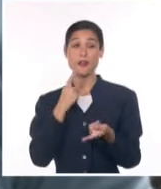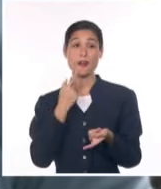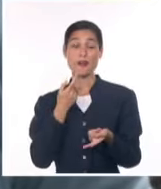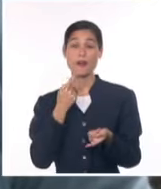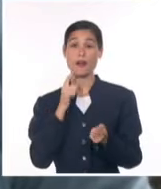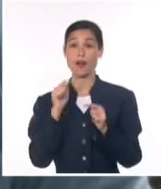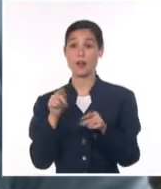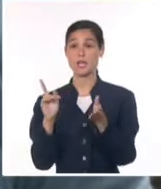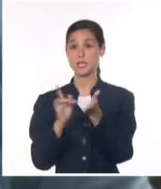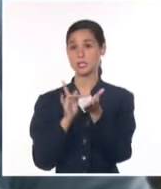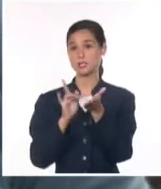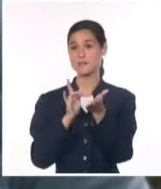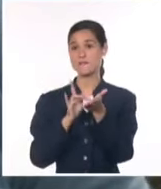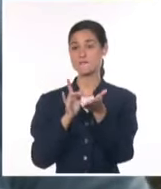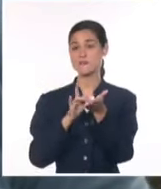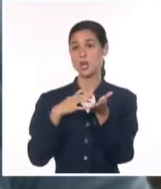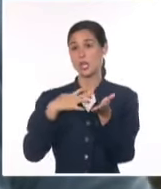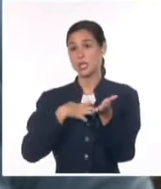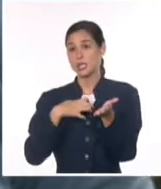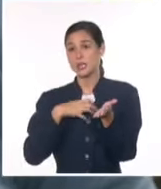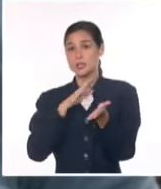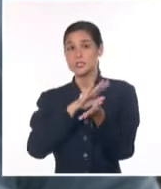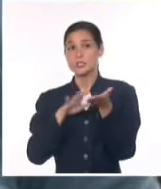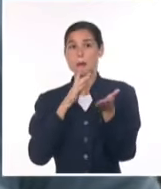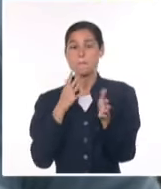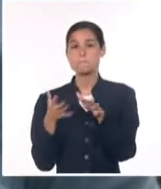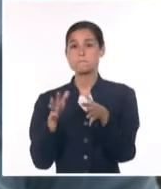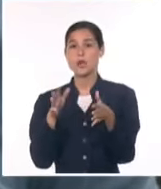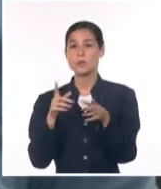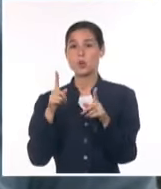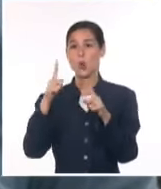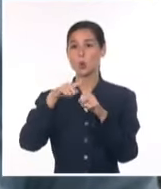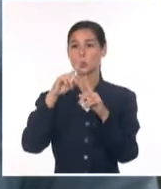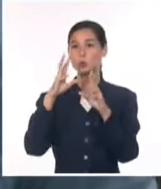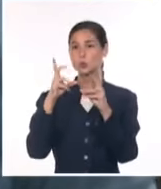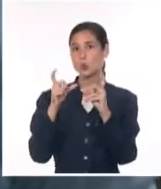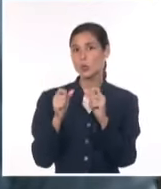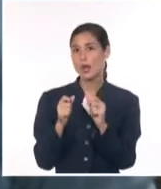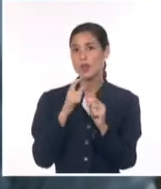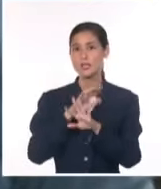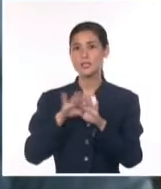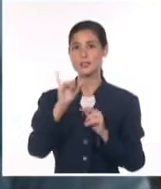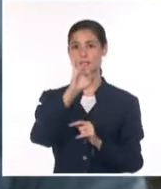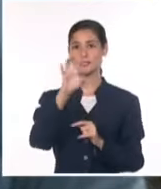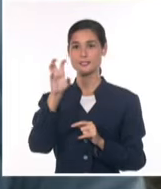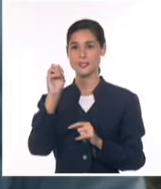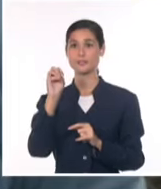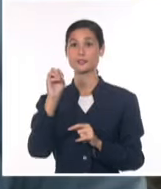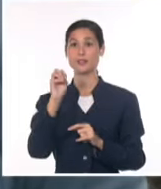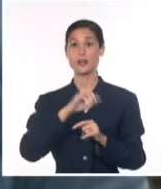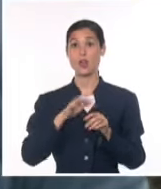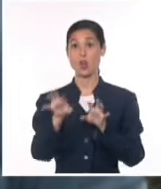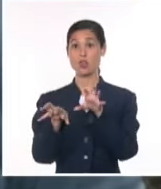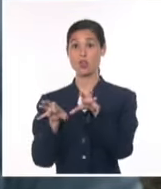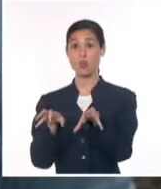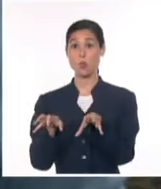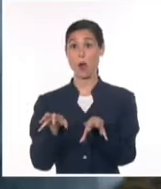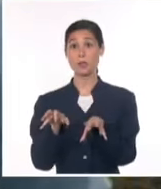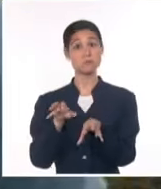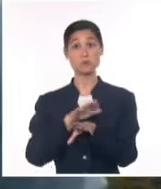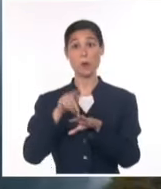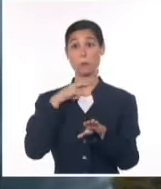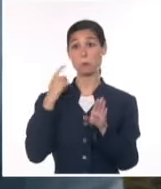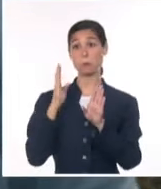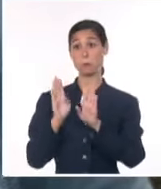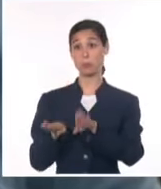que tenemos ya, o sea, alrededor de 60 sitios que están sin hacer, y entonces bueno, eso